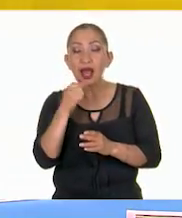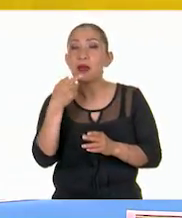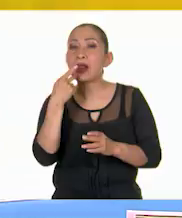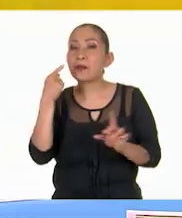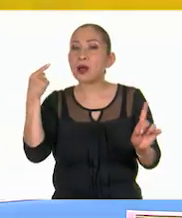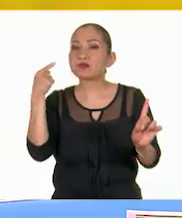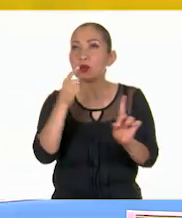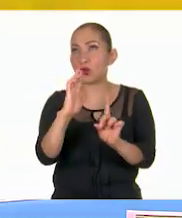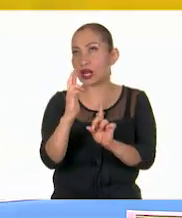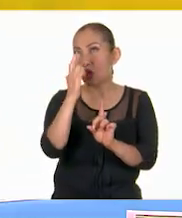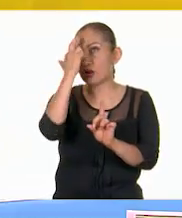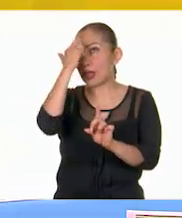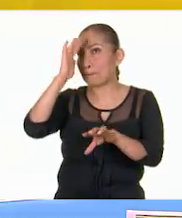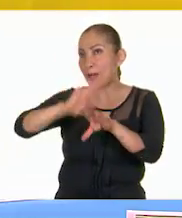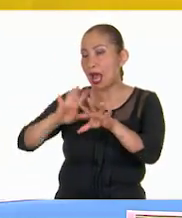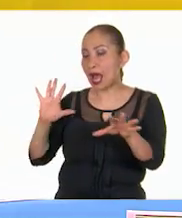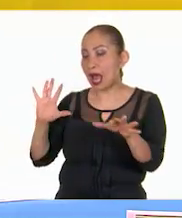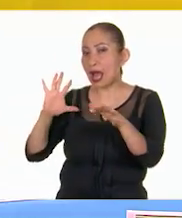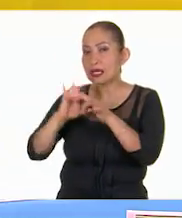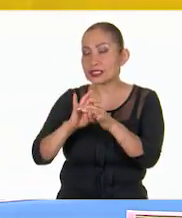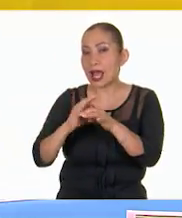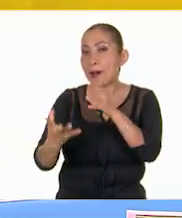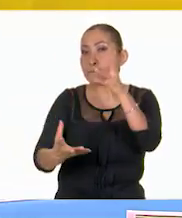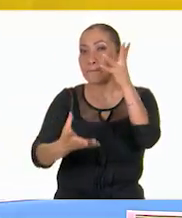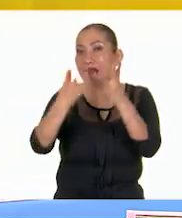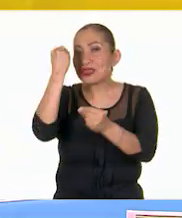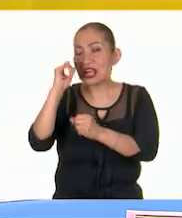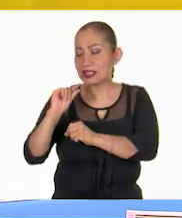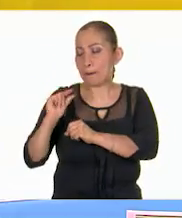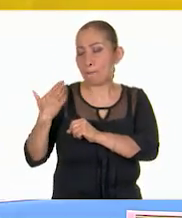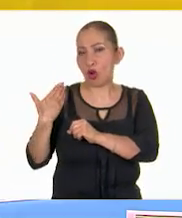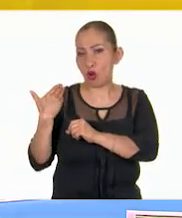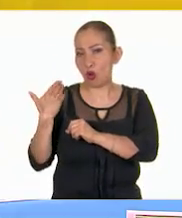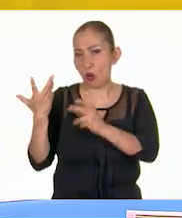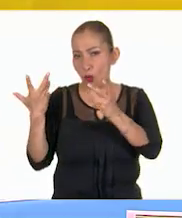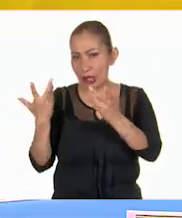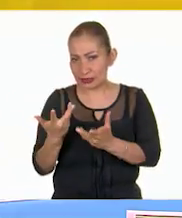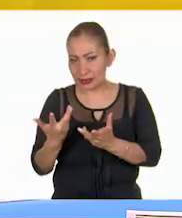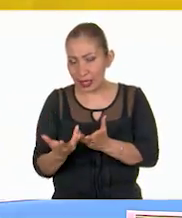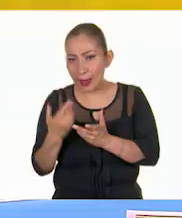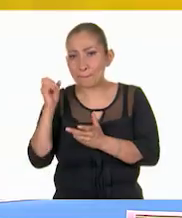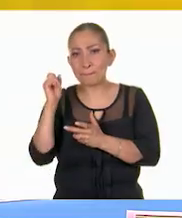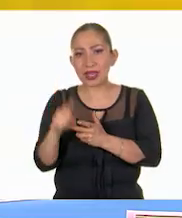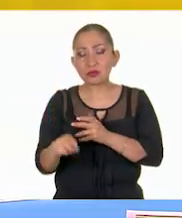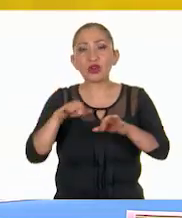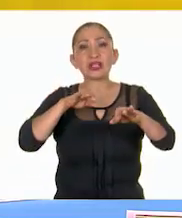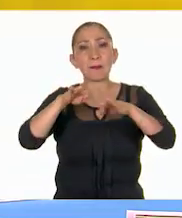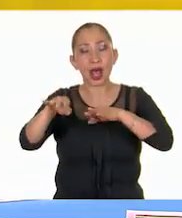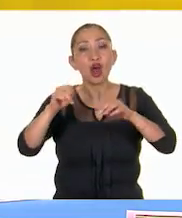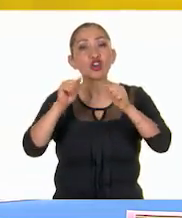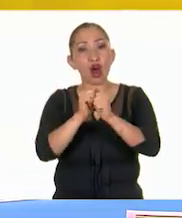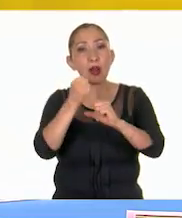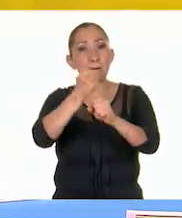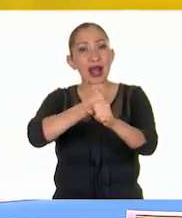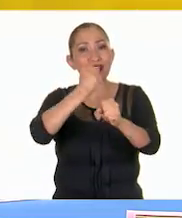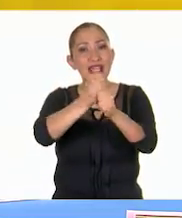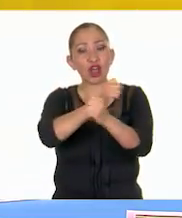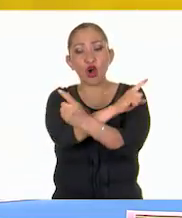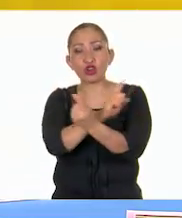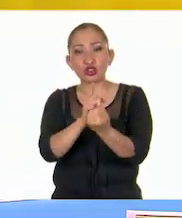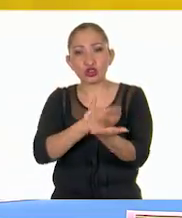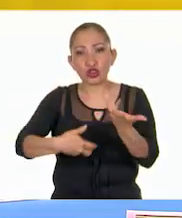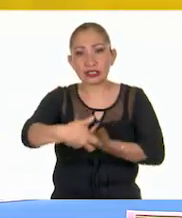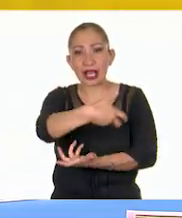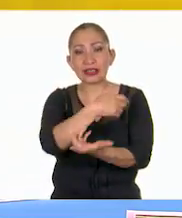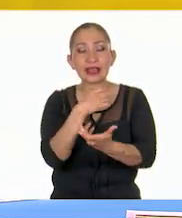dedicaremos a repasar y a fortalecer los aprendizajes recientemente construidos a partir del trabajo con las prácticas sociales del